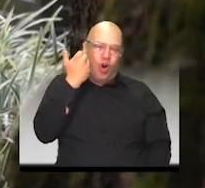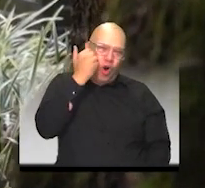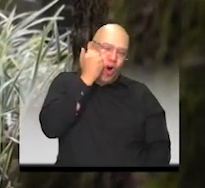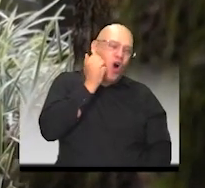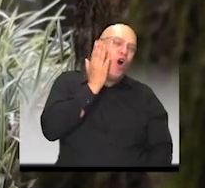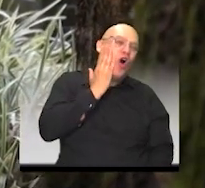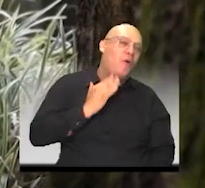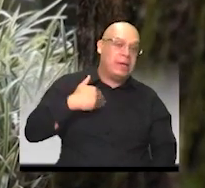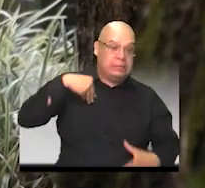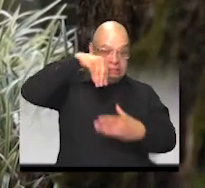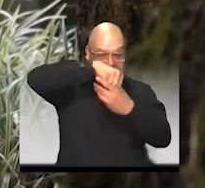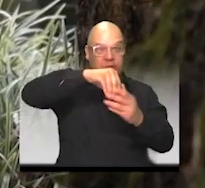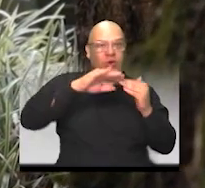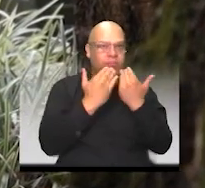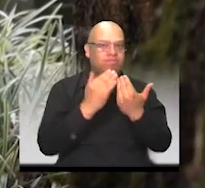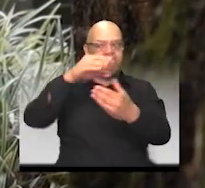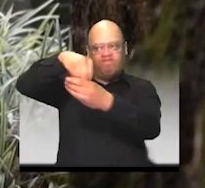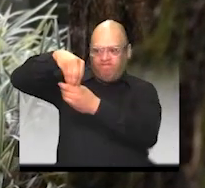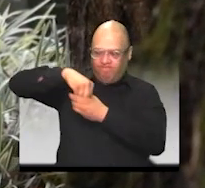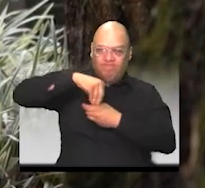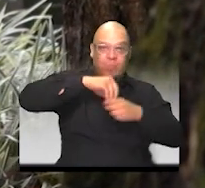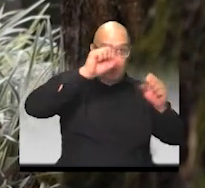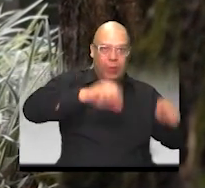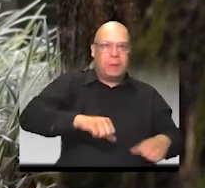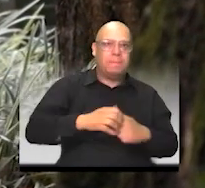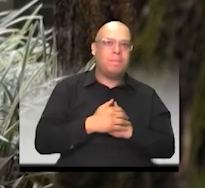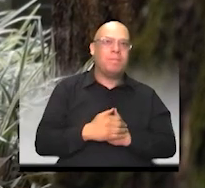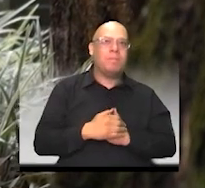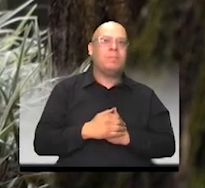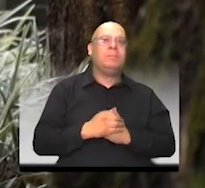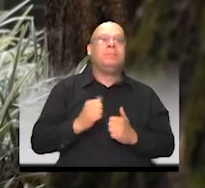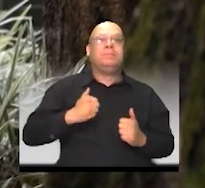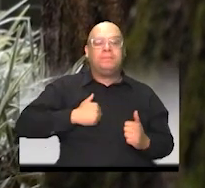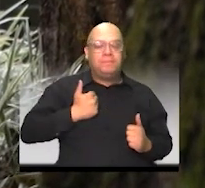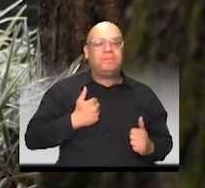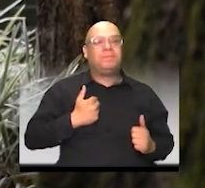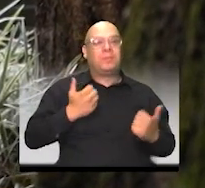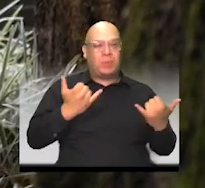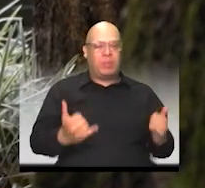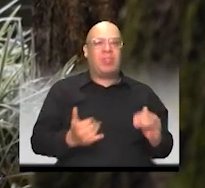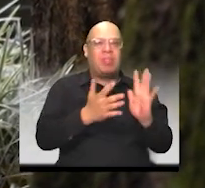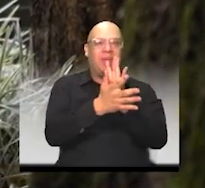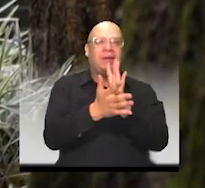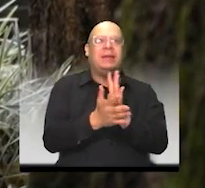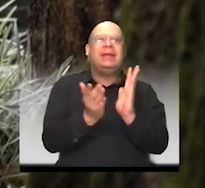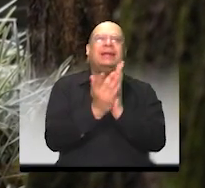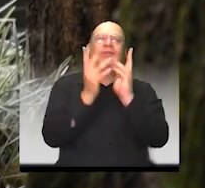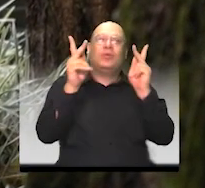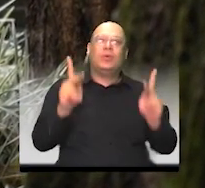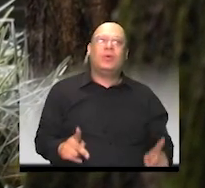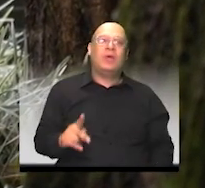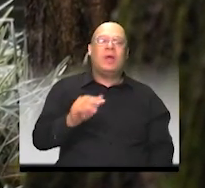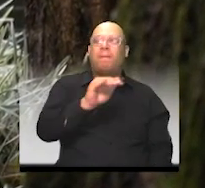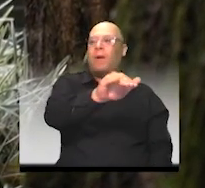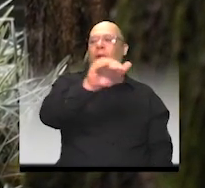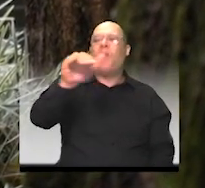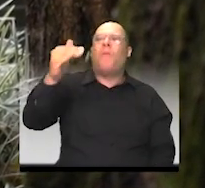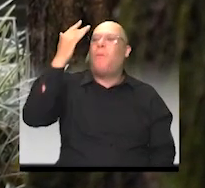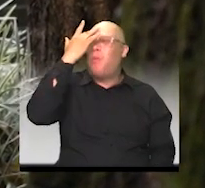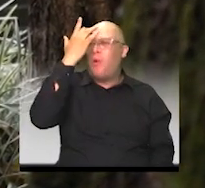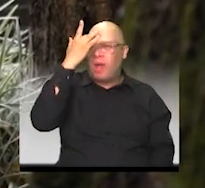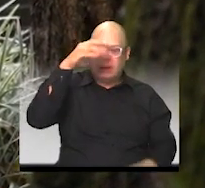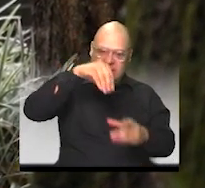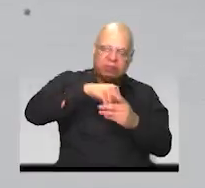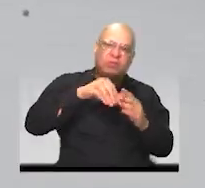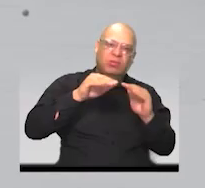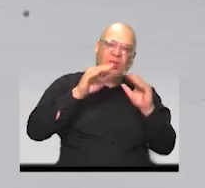diferentes instituciones oficiales de nuestra ciudad. Y quiero aprovechar esta oportunidad para que sean los mismos estudiantes quienes nos digan por qué es bueno